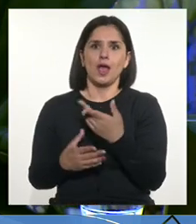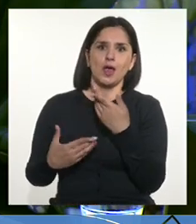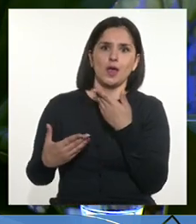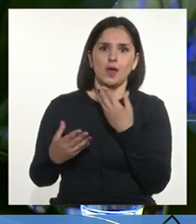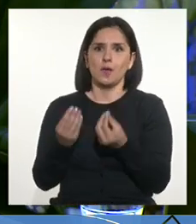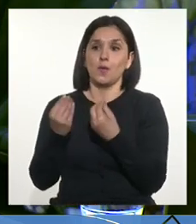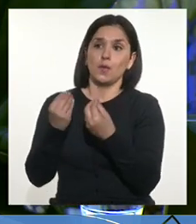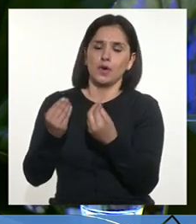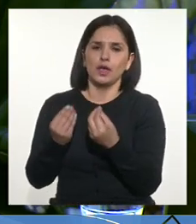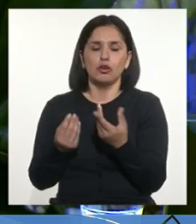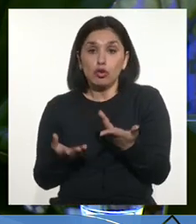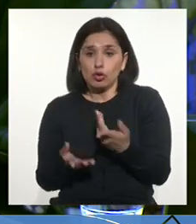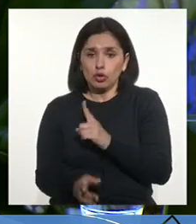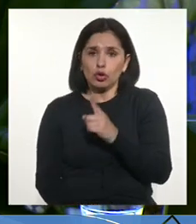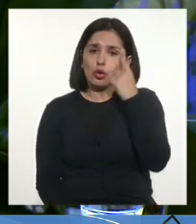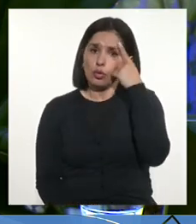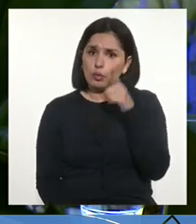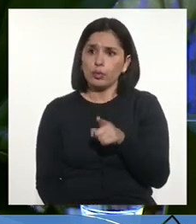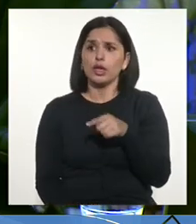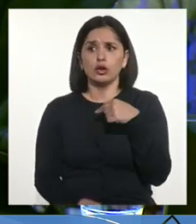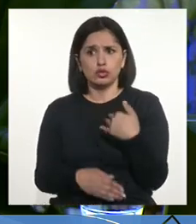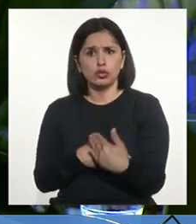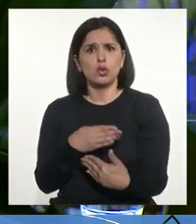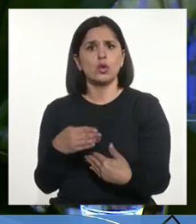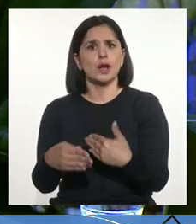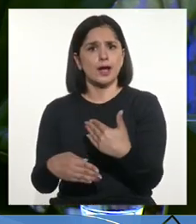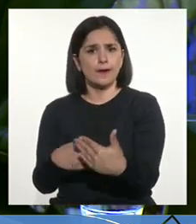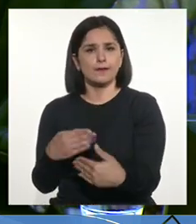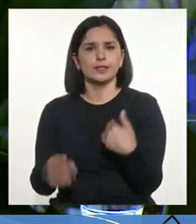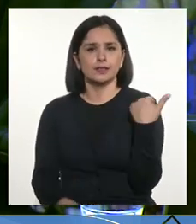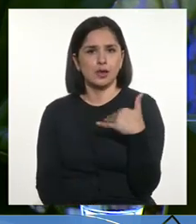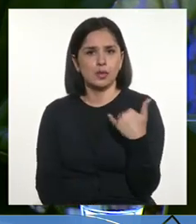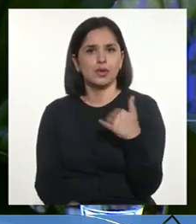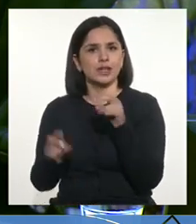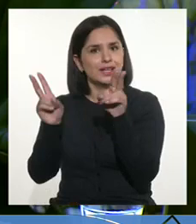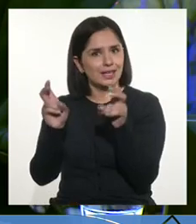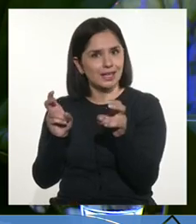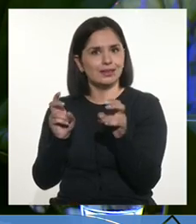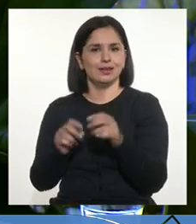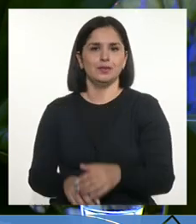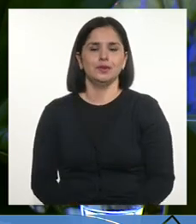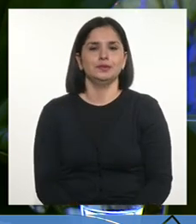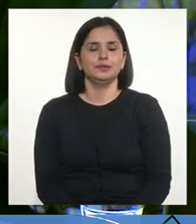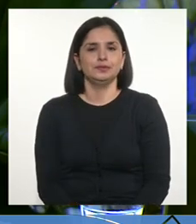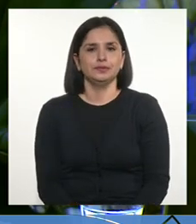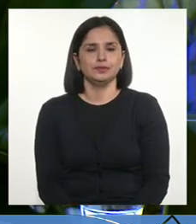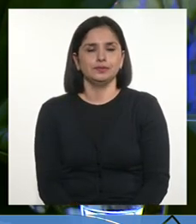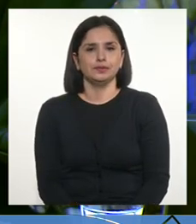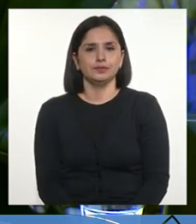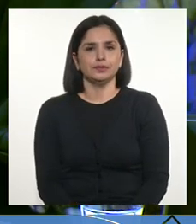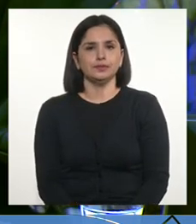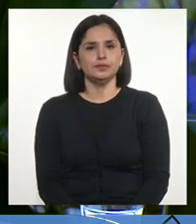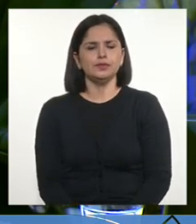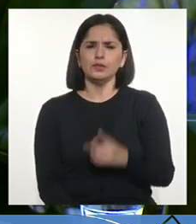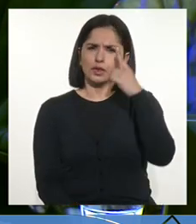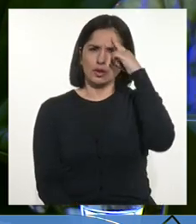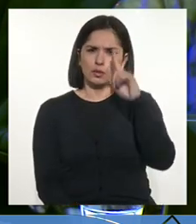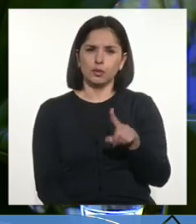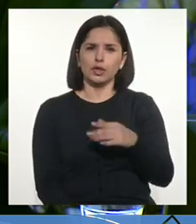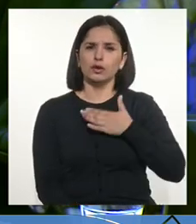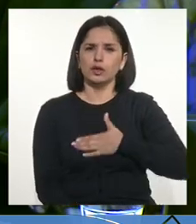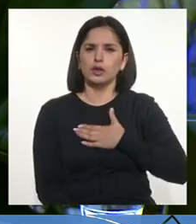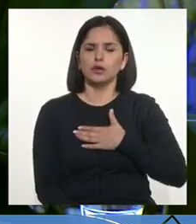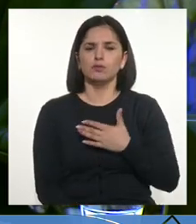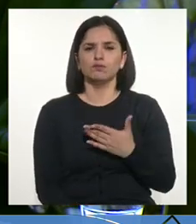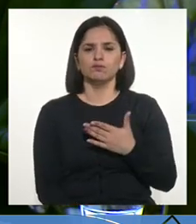alguna manera es un paso importante en la materia es tratar pero yo quiero utilizar